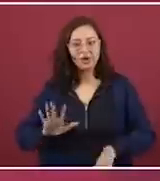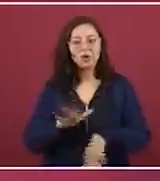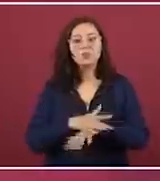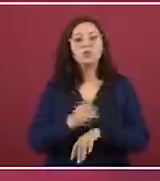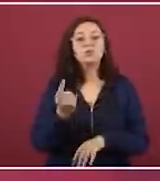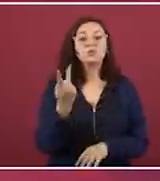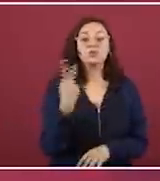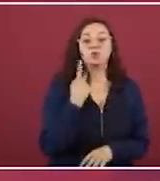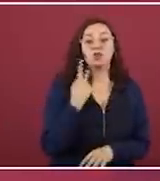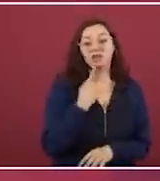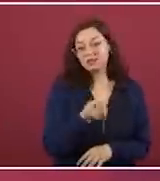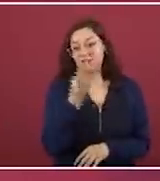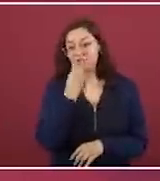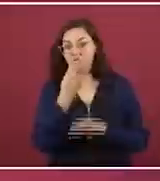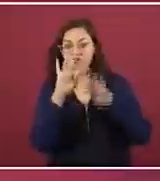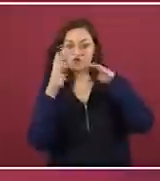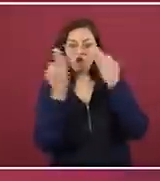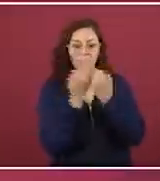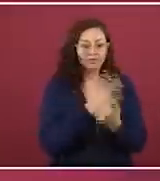razón.